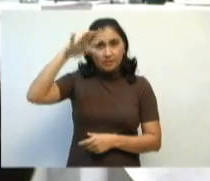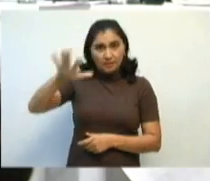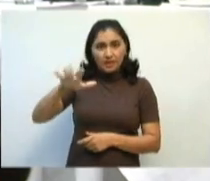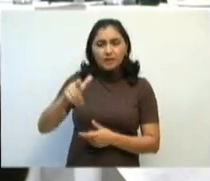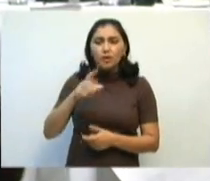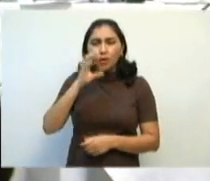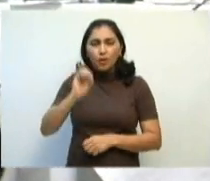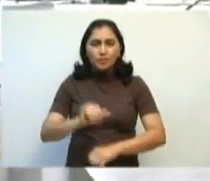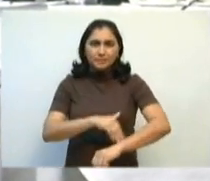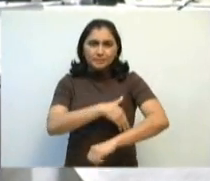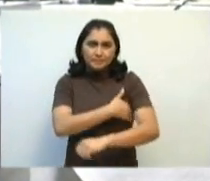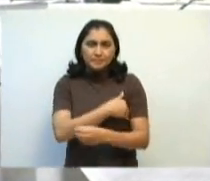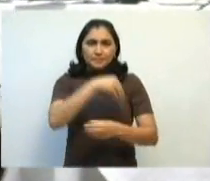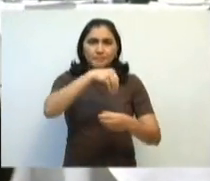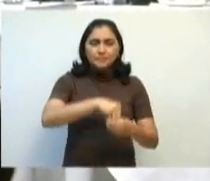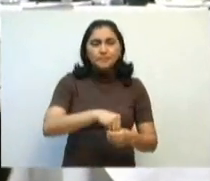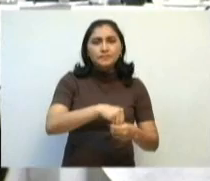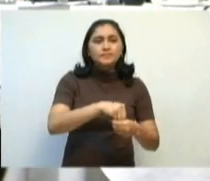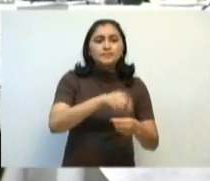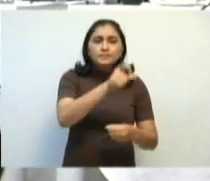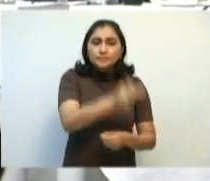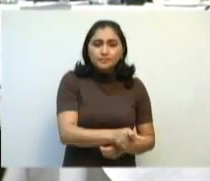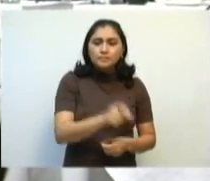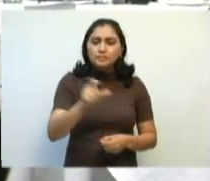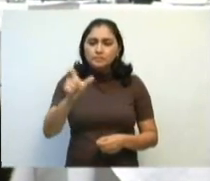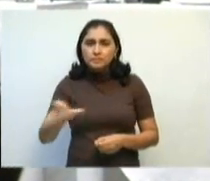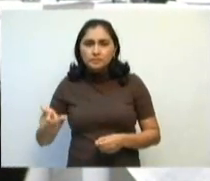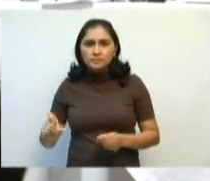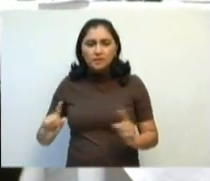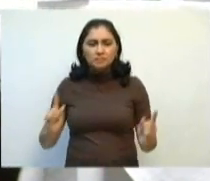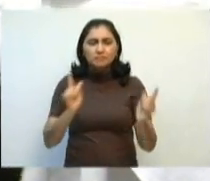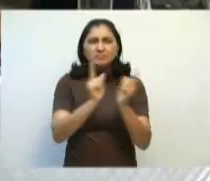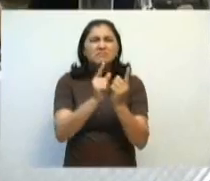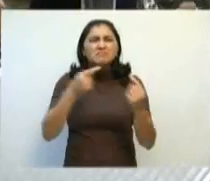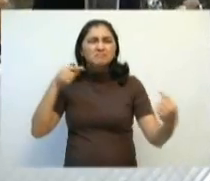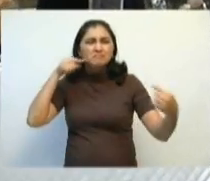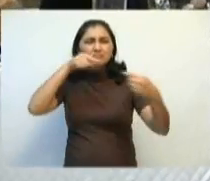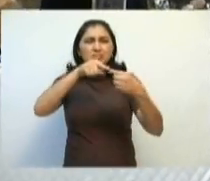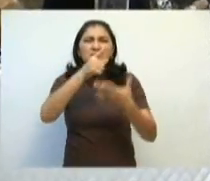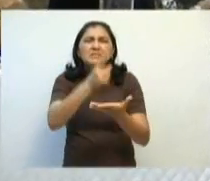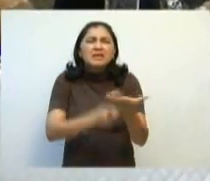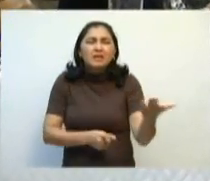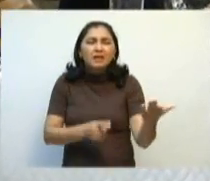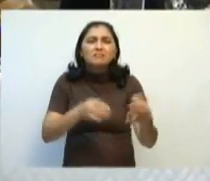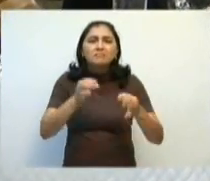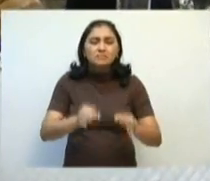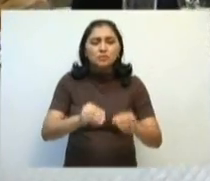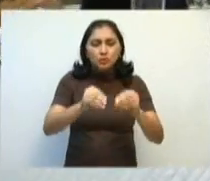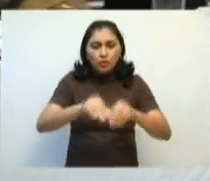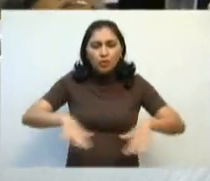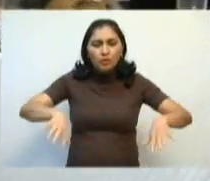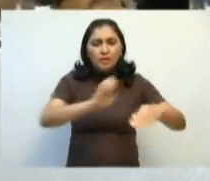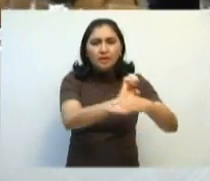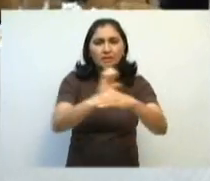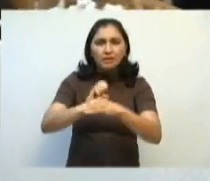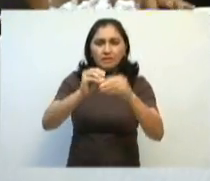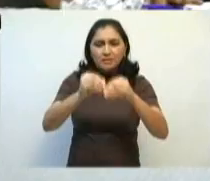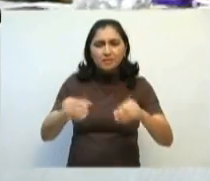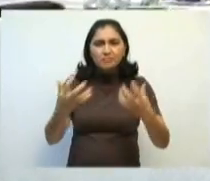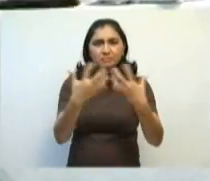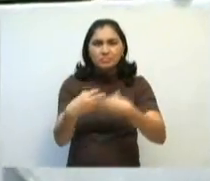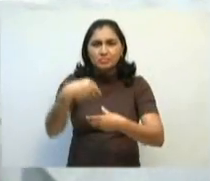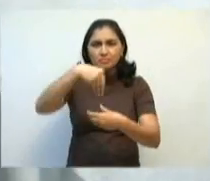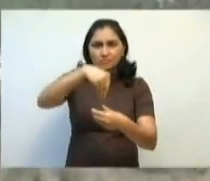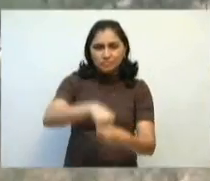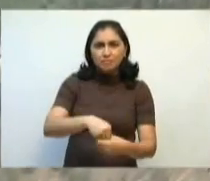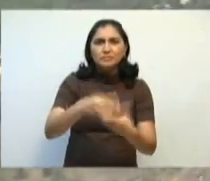Cartagena, el mandatario seccional y el ministro del Interior, Germán Vargas Lleras, coincidieron en que el objetivo final es que las regiones se conviertan en entidades